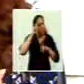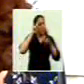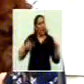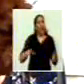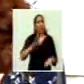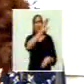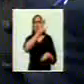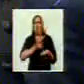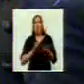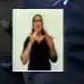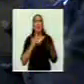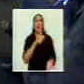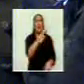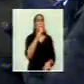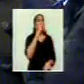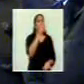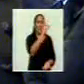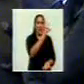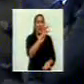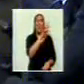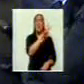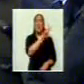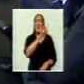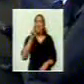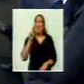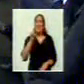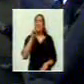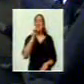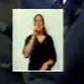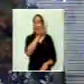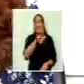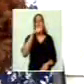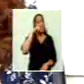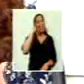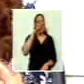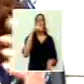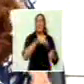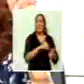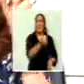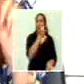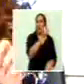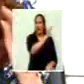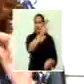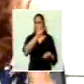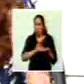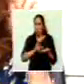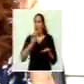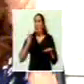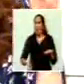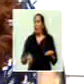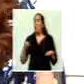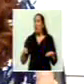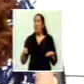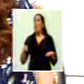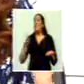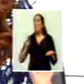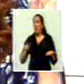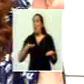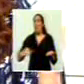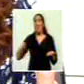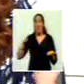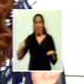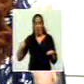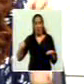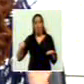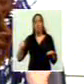Interamericano de Desarrollo, es de 365 millones de pesos. Pero conjuntamente con el emisario y con